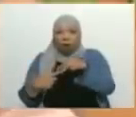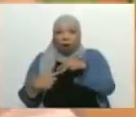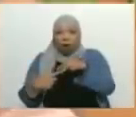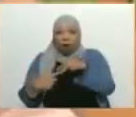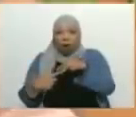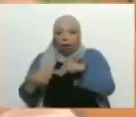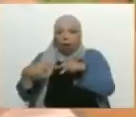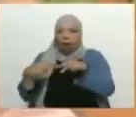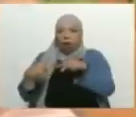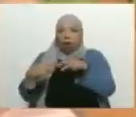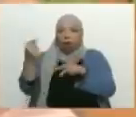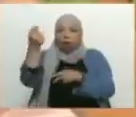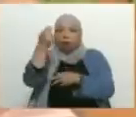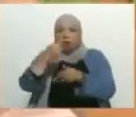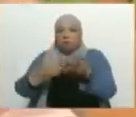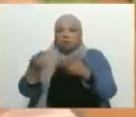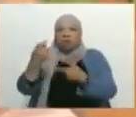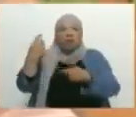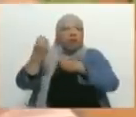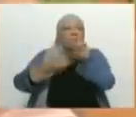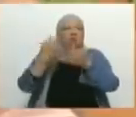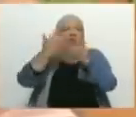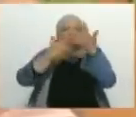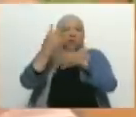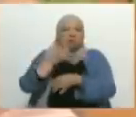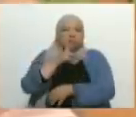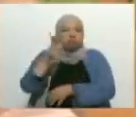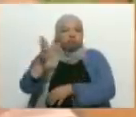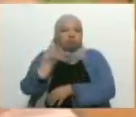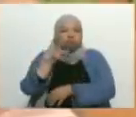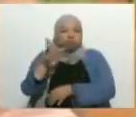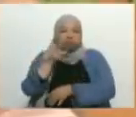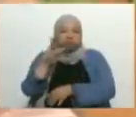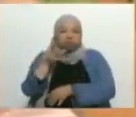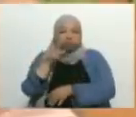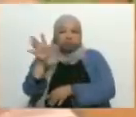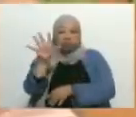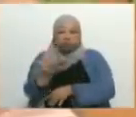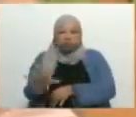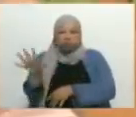hacer ahí? ¿Un paisaje de qué? ¿Qué cosa tan horrible, tan espantosa?